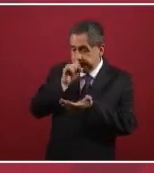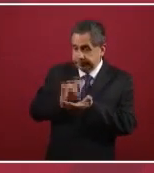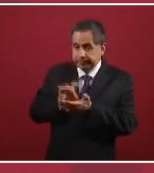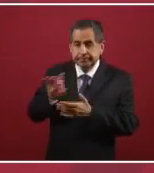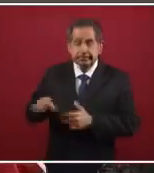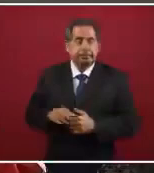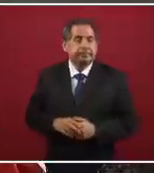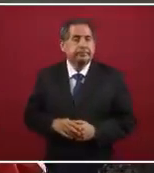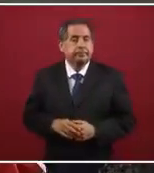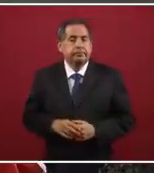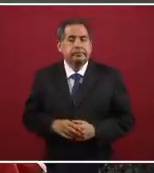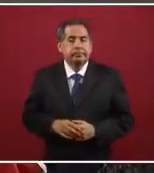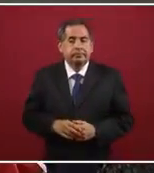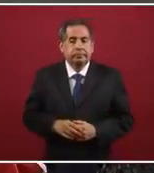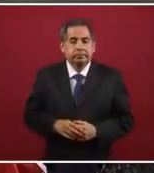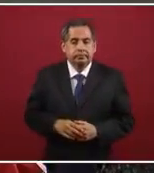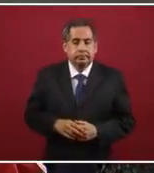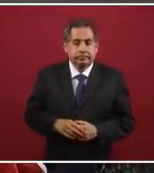y le